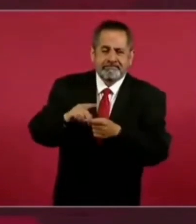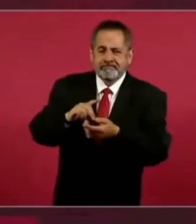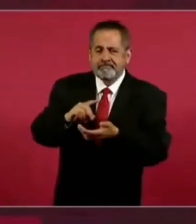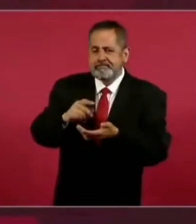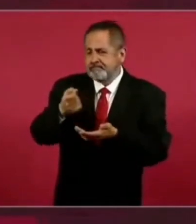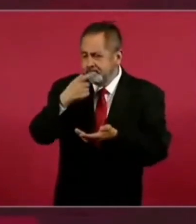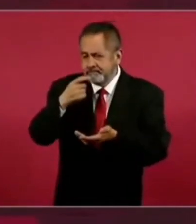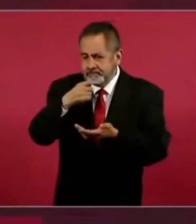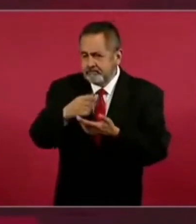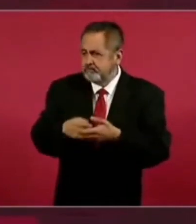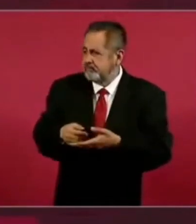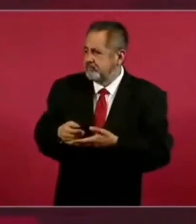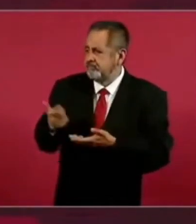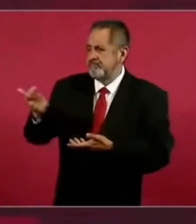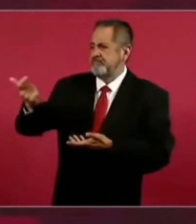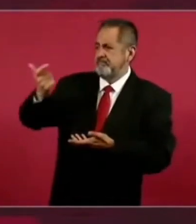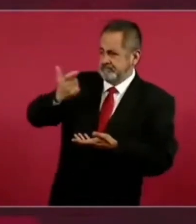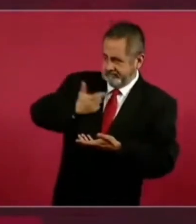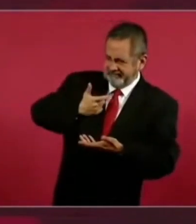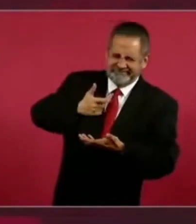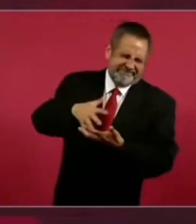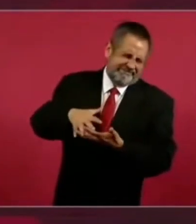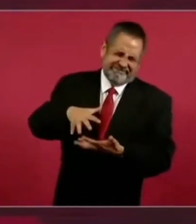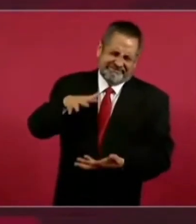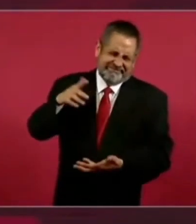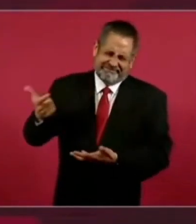sino distribuyéndola.